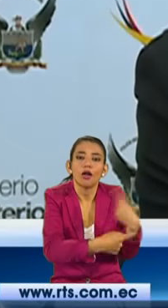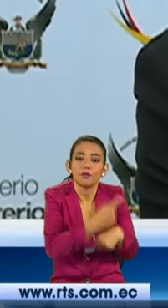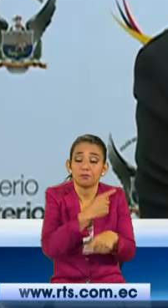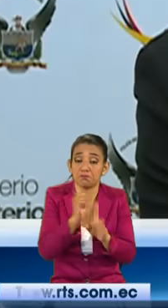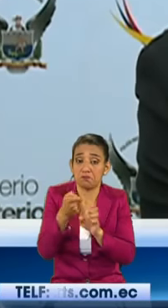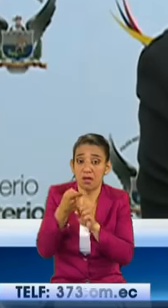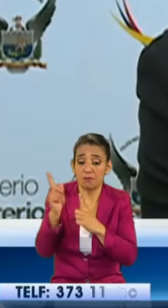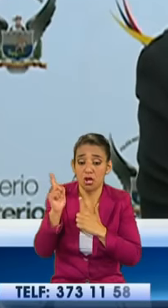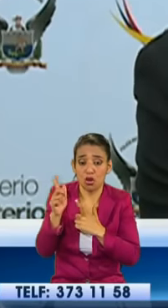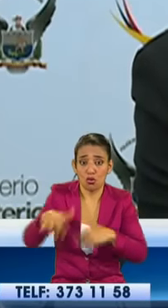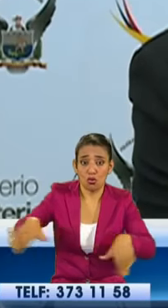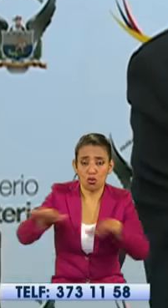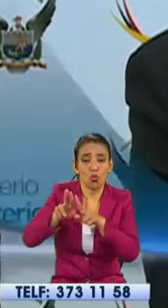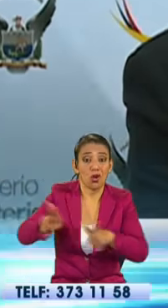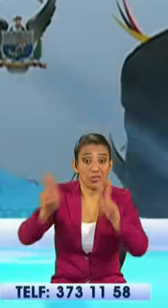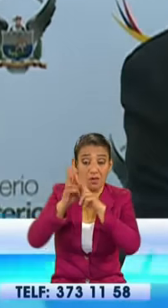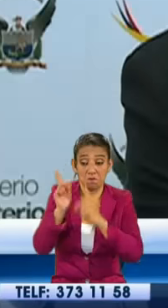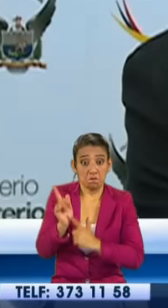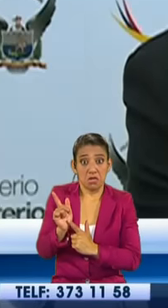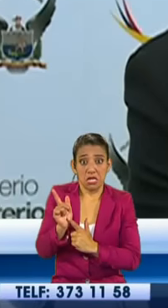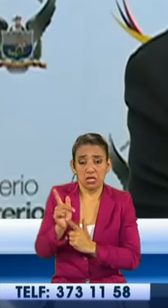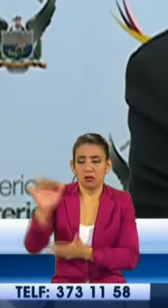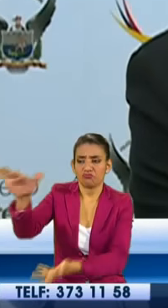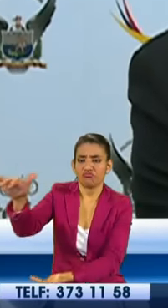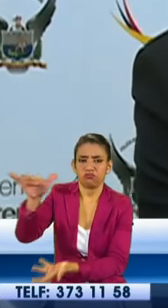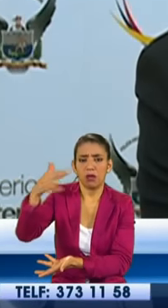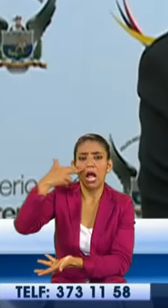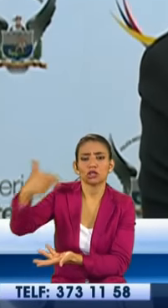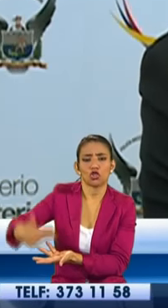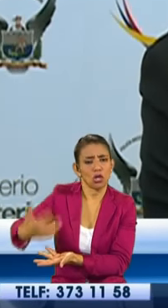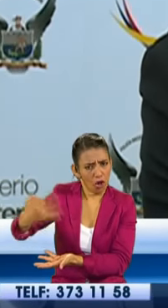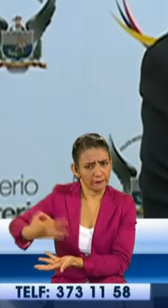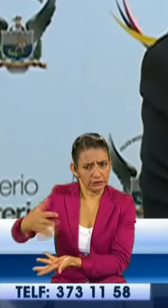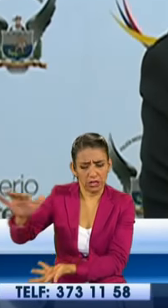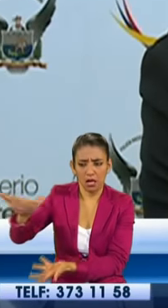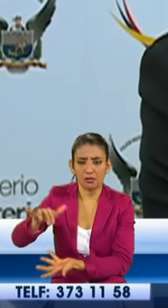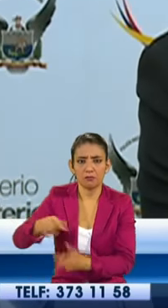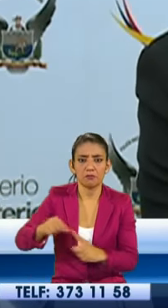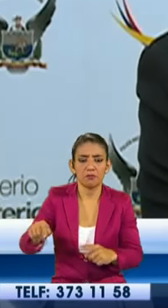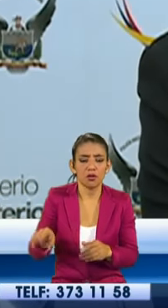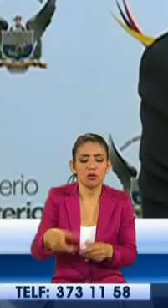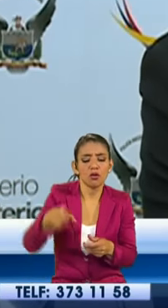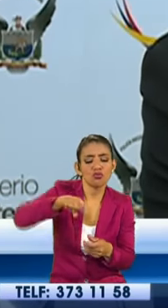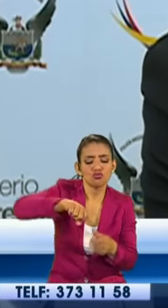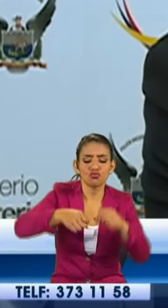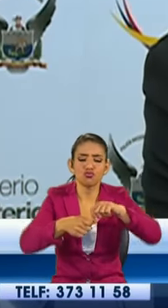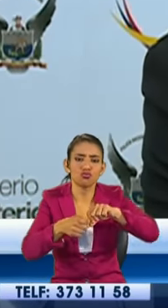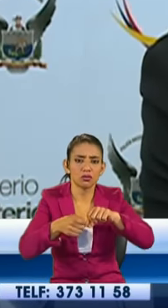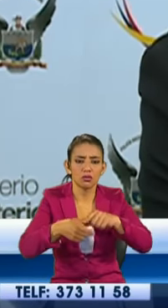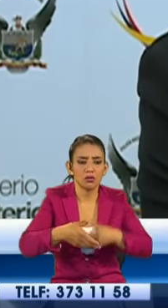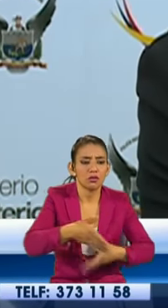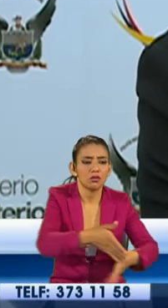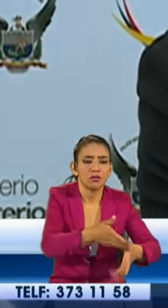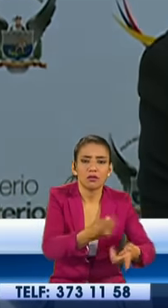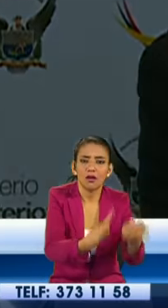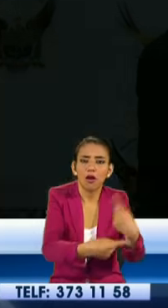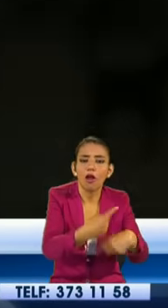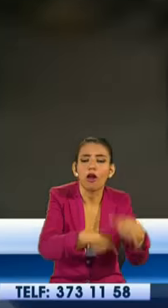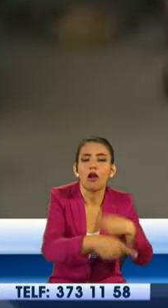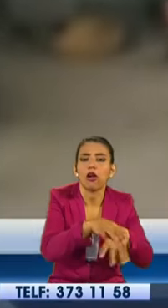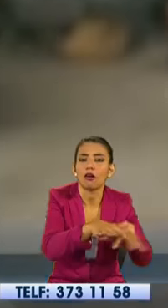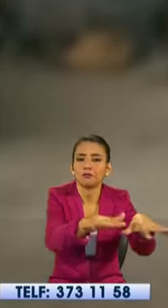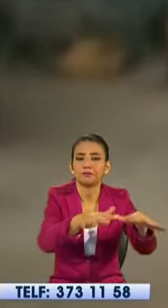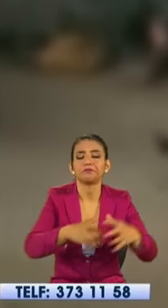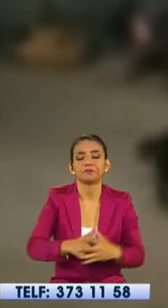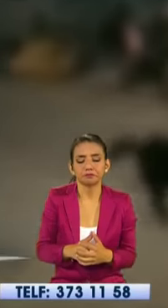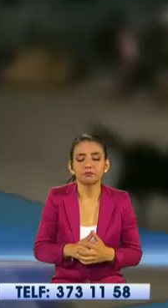recibida en la unidad militar, era desviada y cargada con camiones particulares que luego hacían esta entrega en gasolineras.